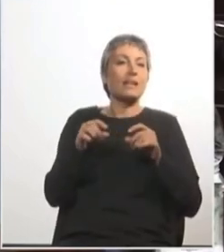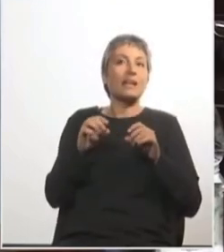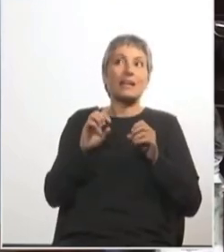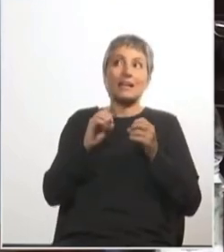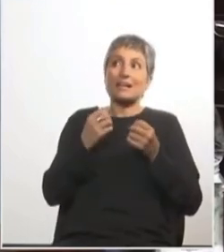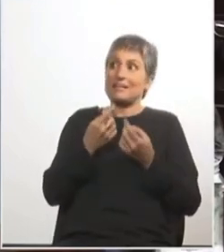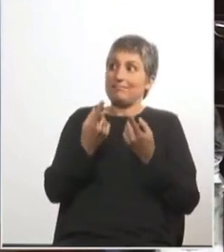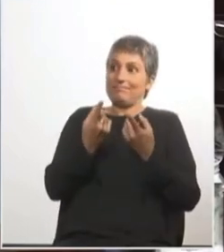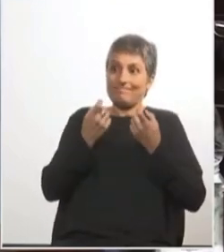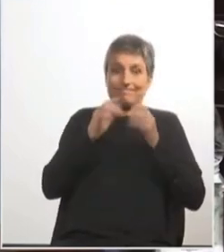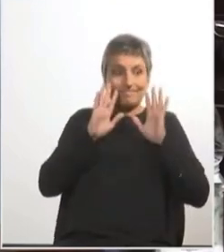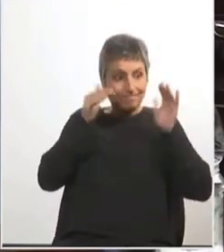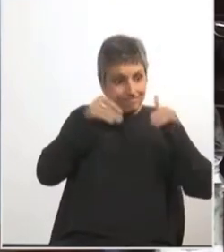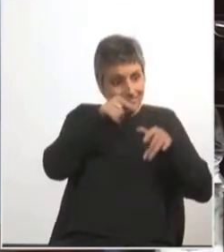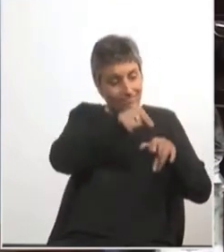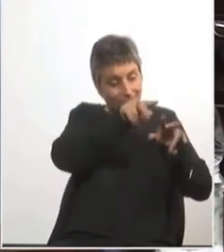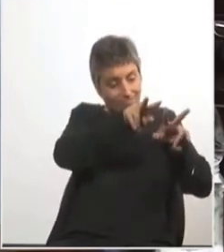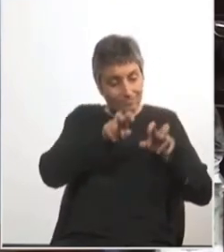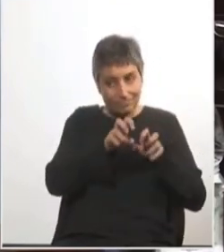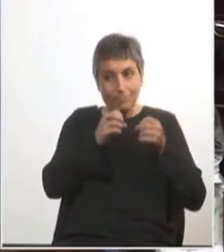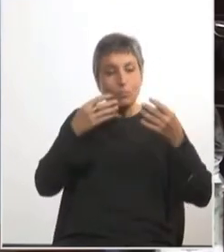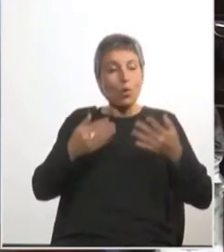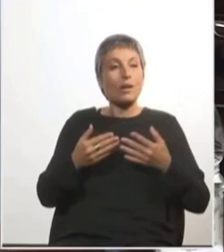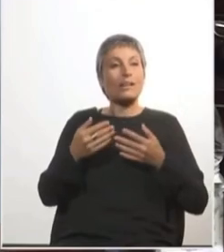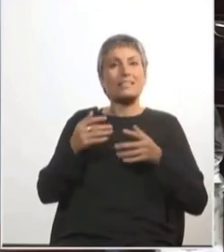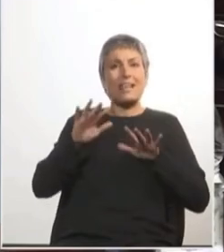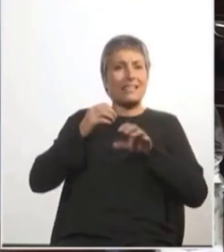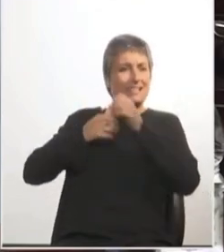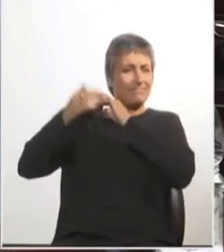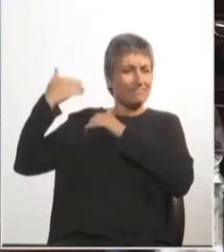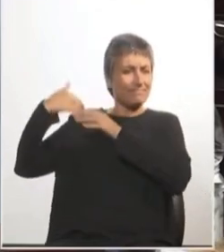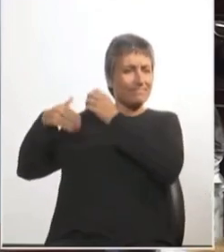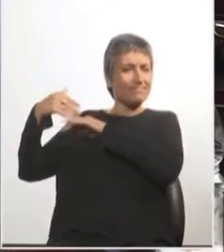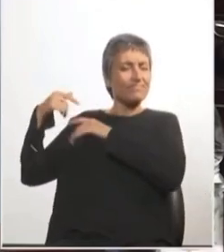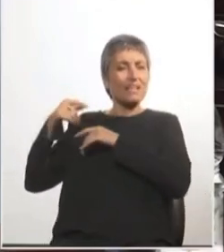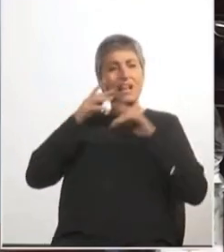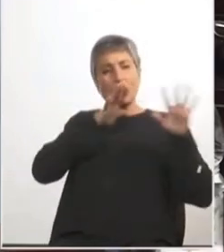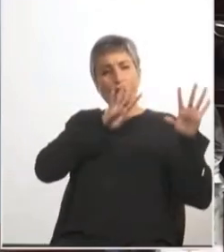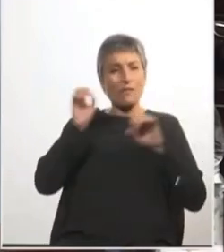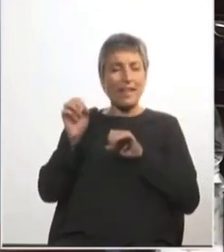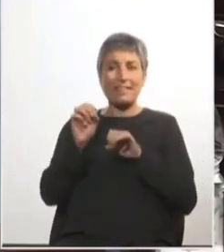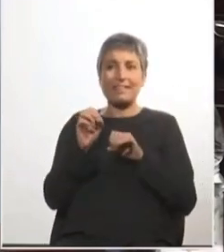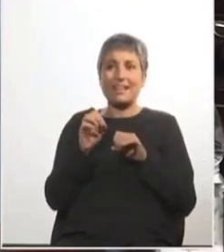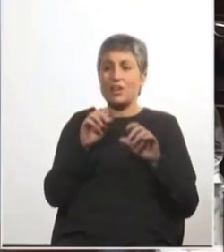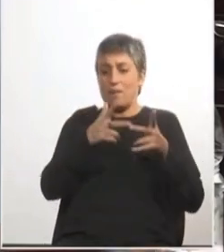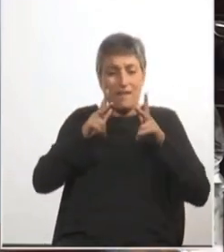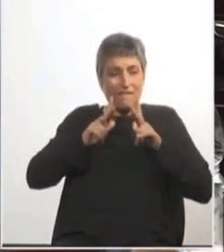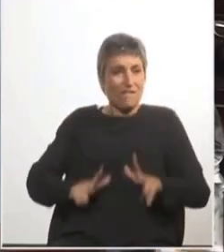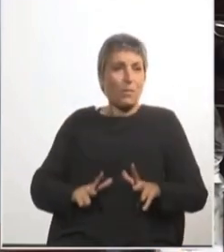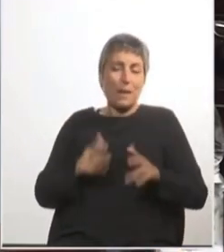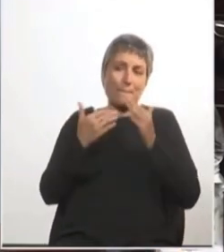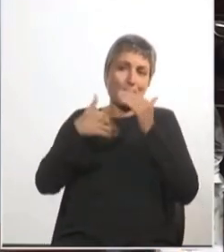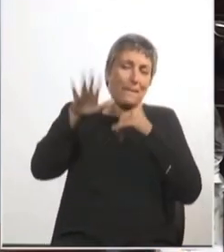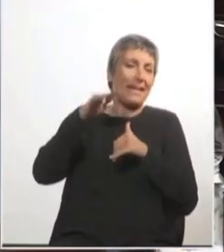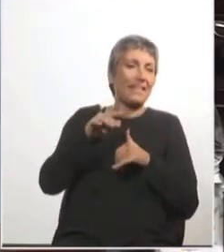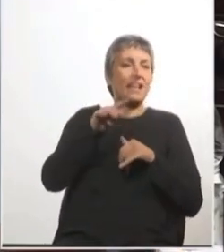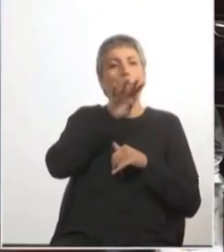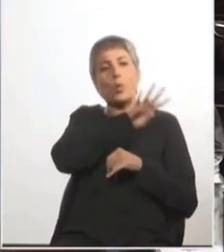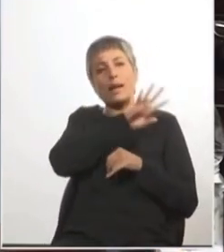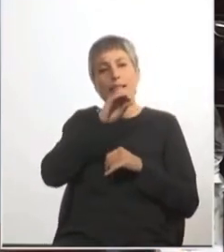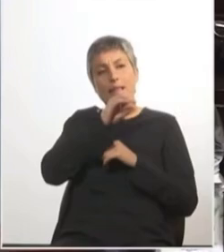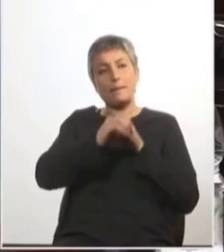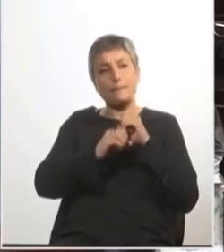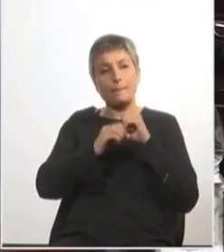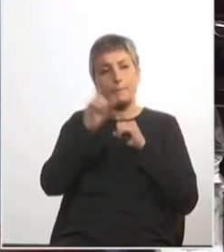atender ese tema, porque veníamos de una década del 90 con niveles de informalidad superiores al